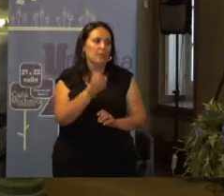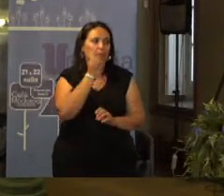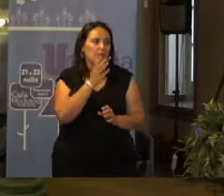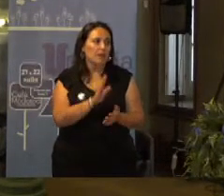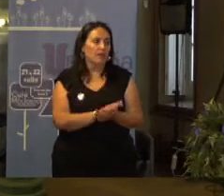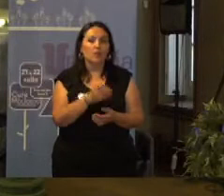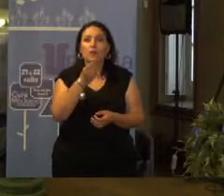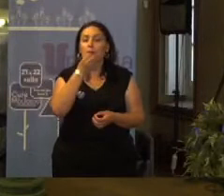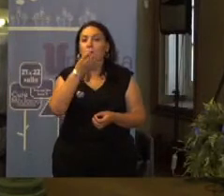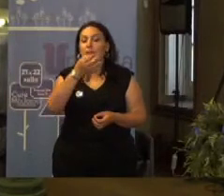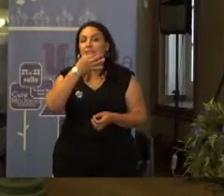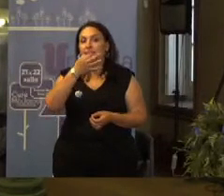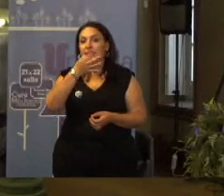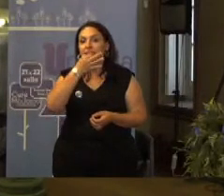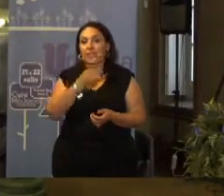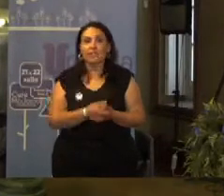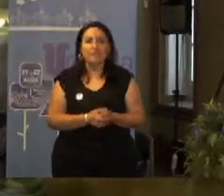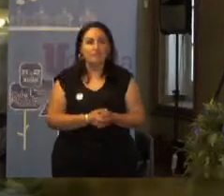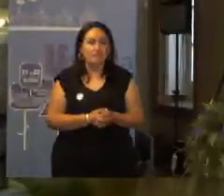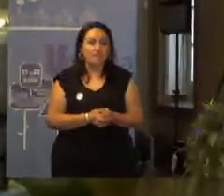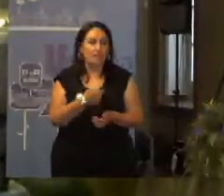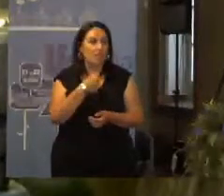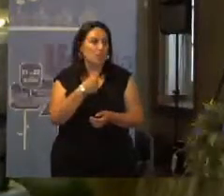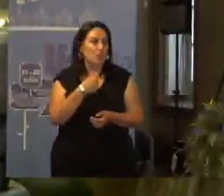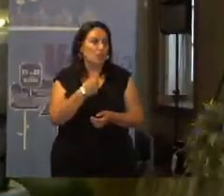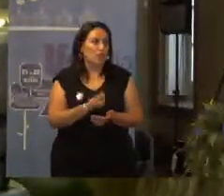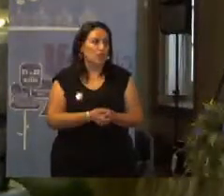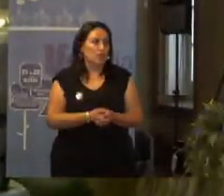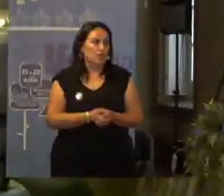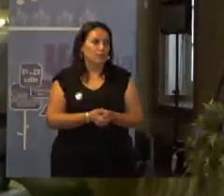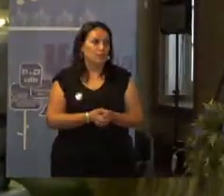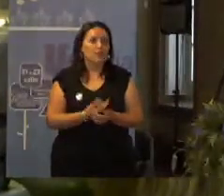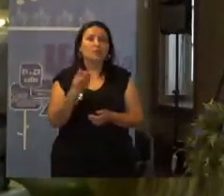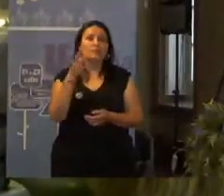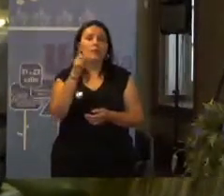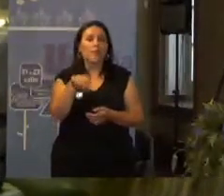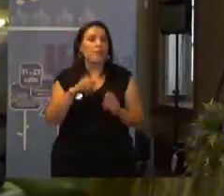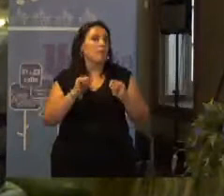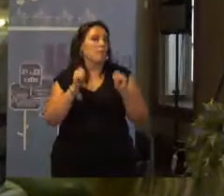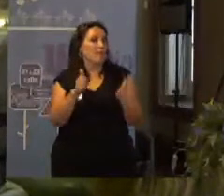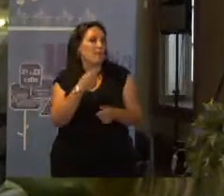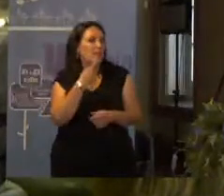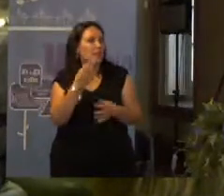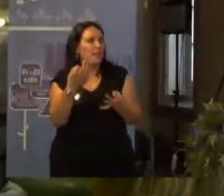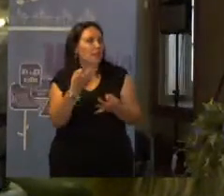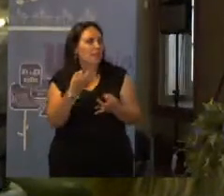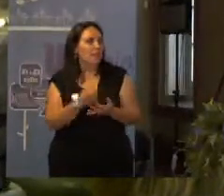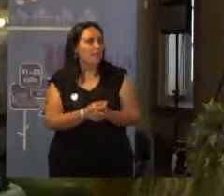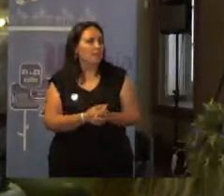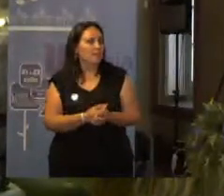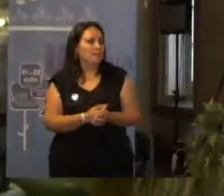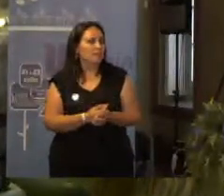Pois, boa tarde, e eu tamén teño que comezar por